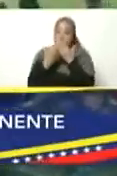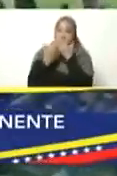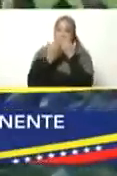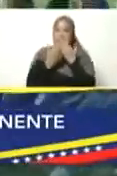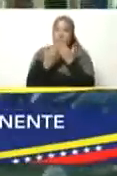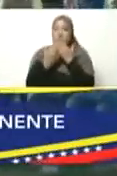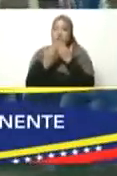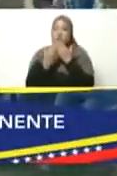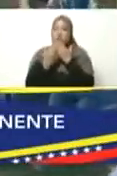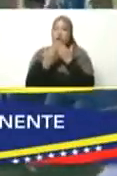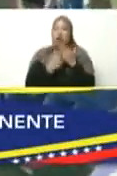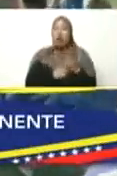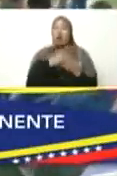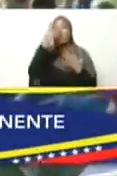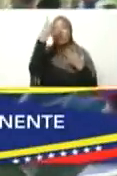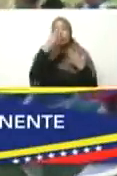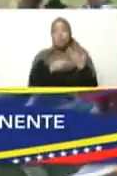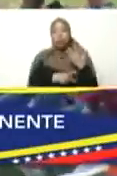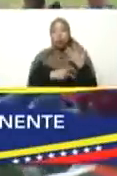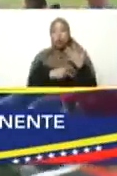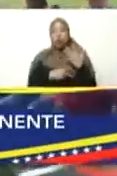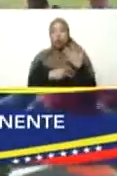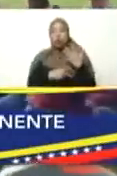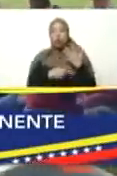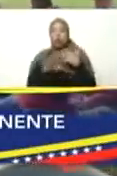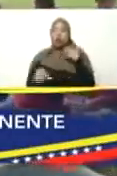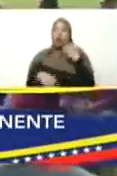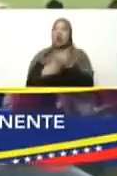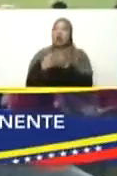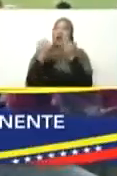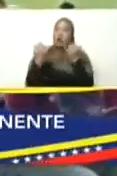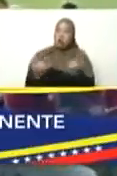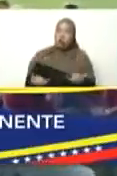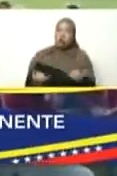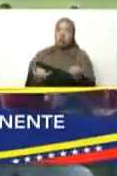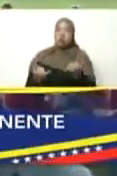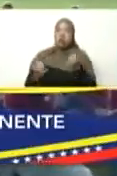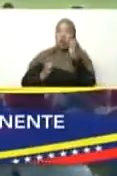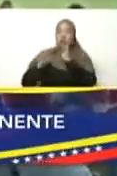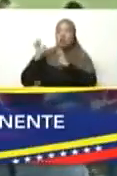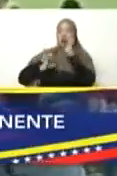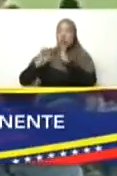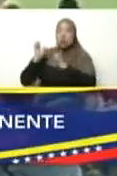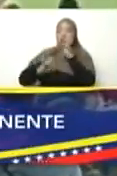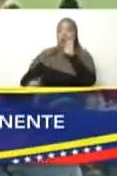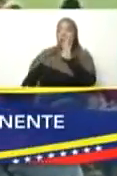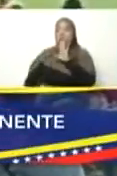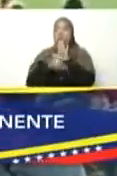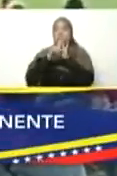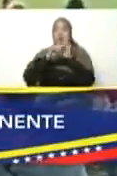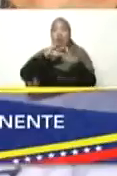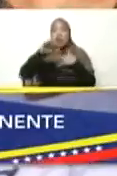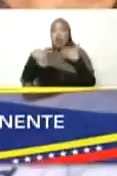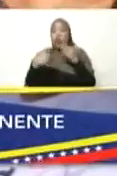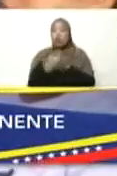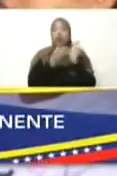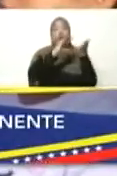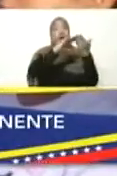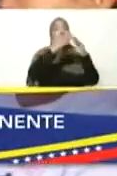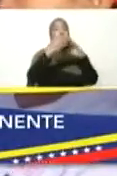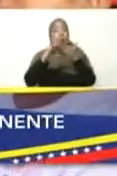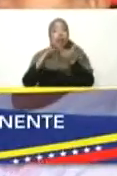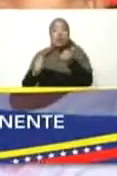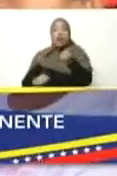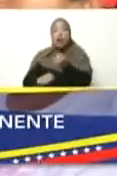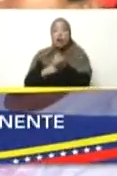para esas propuestas de leyes. Creo que ha llegado el momento de una revisión de todas las leyes del poder popular, de todas